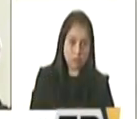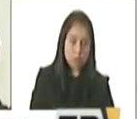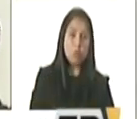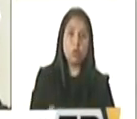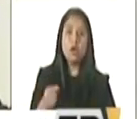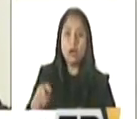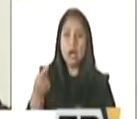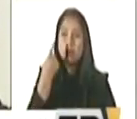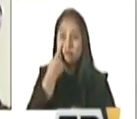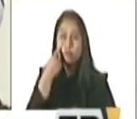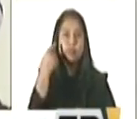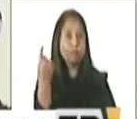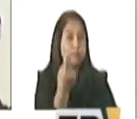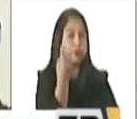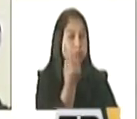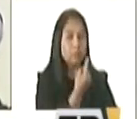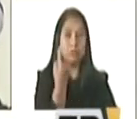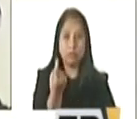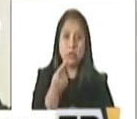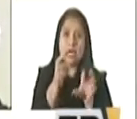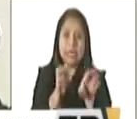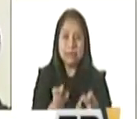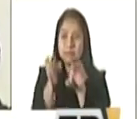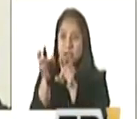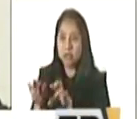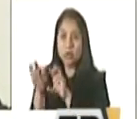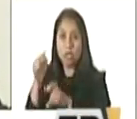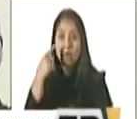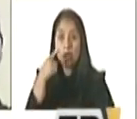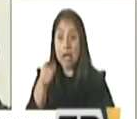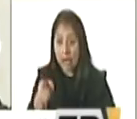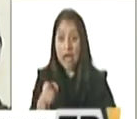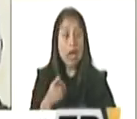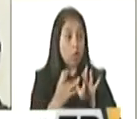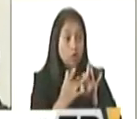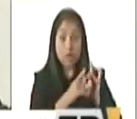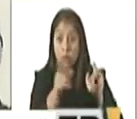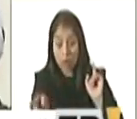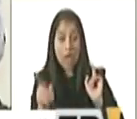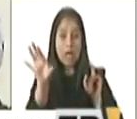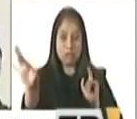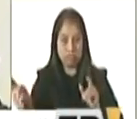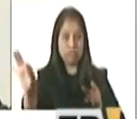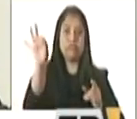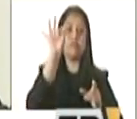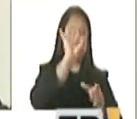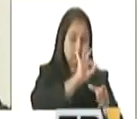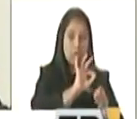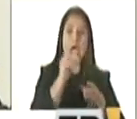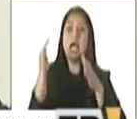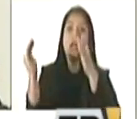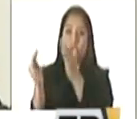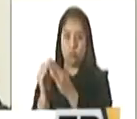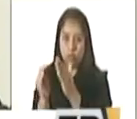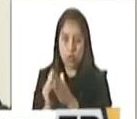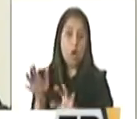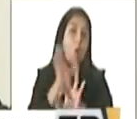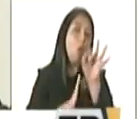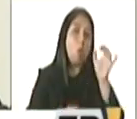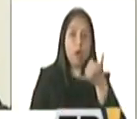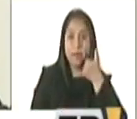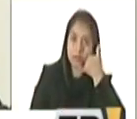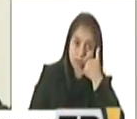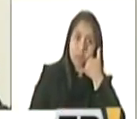a buscar a la gente y que han ido a encuarentenar a la gente y la van a buscar regularmente o la llaman por